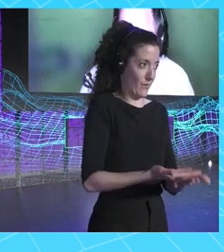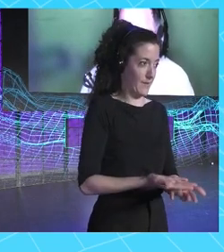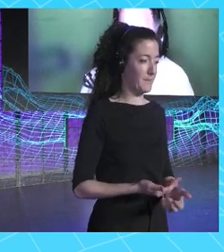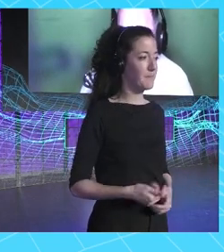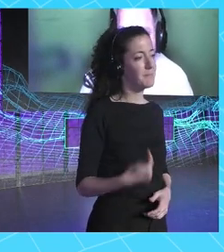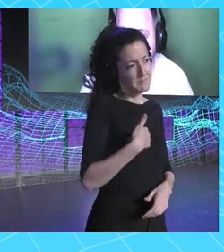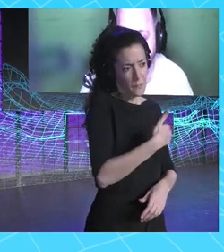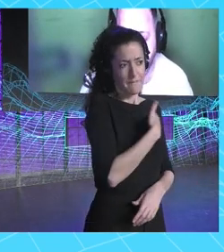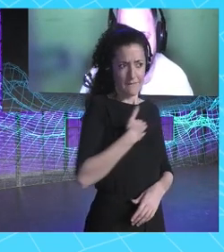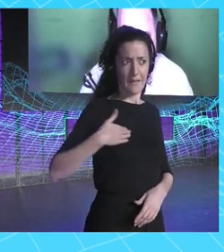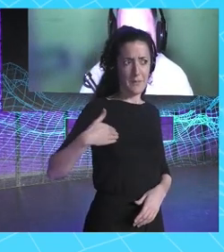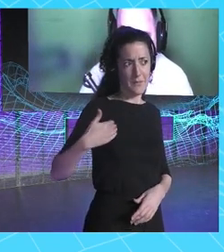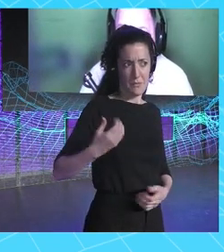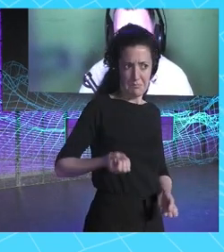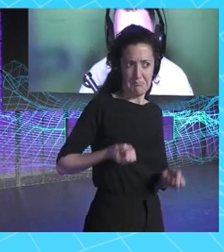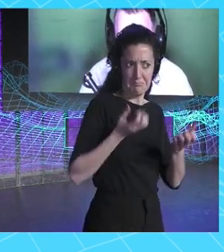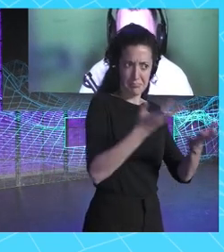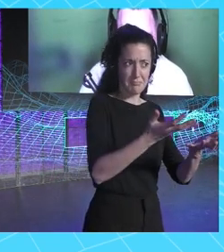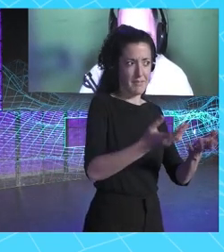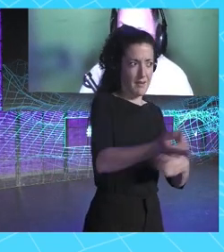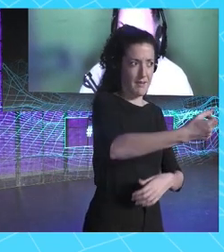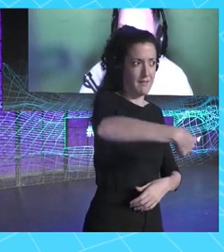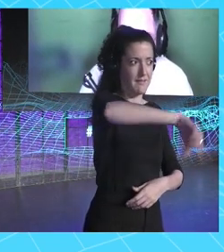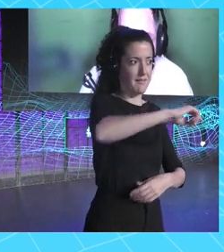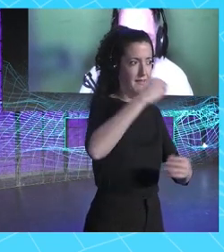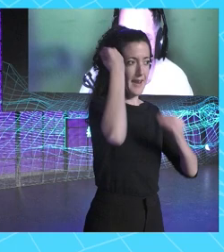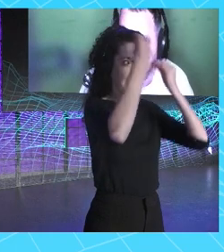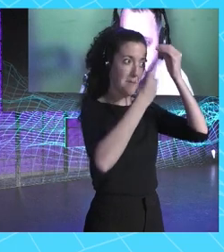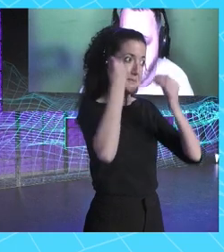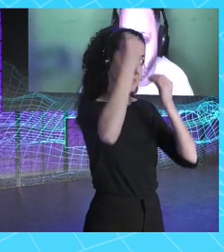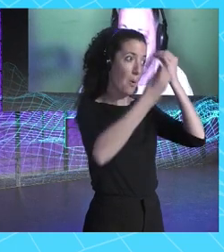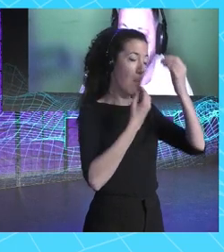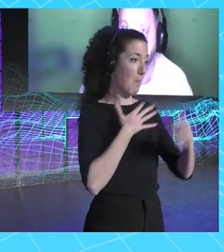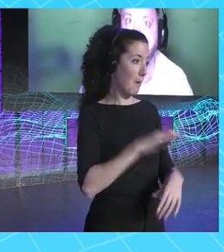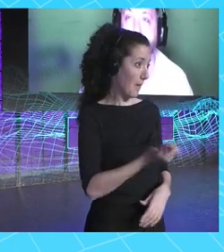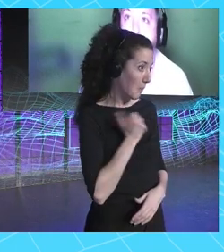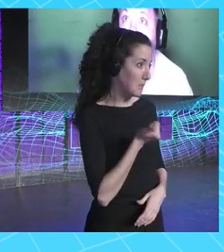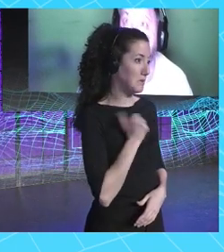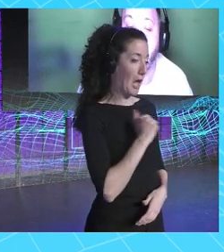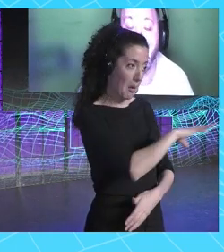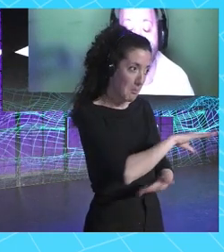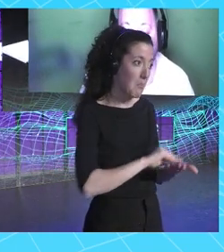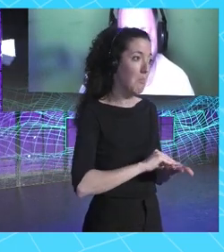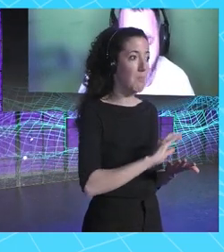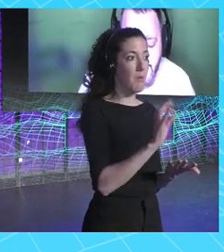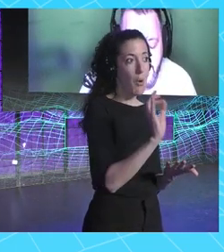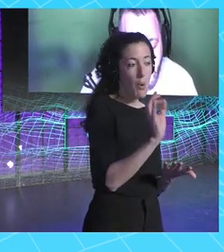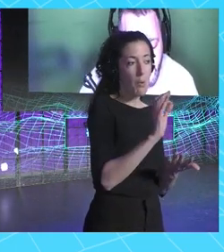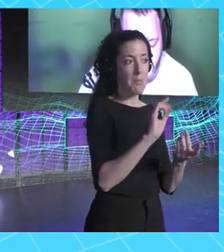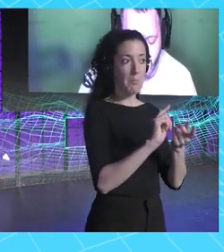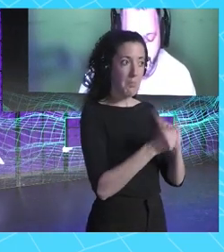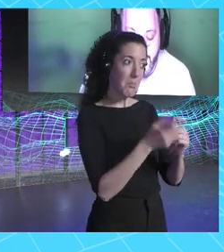haceros partícipe de estas reflexiones por si os ayudan por si las podéis replicar por si las podéis retar de alguna manera No